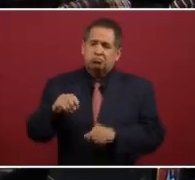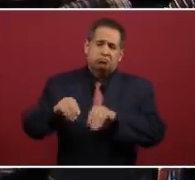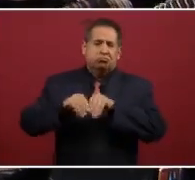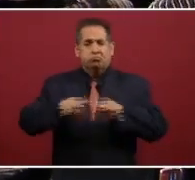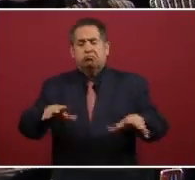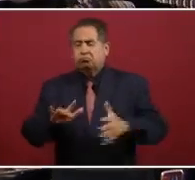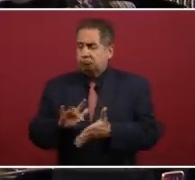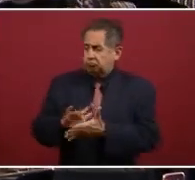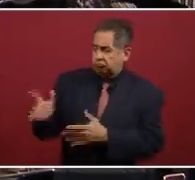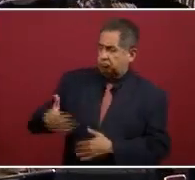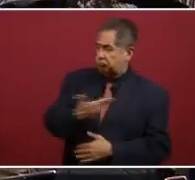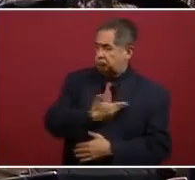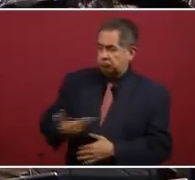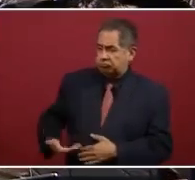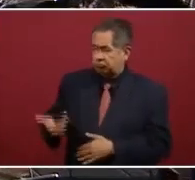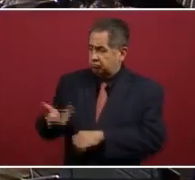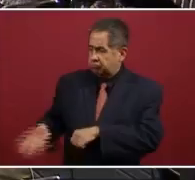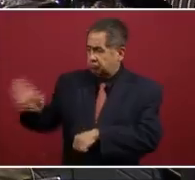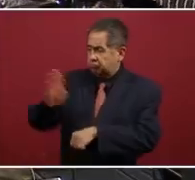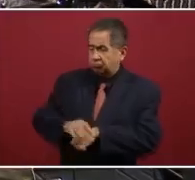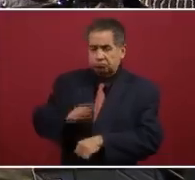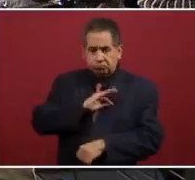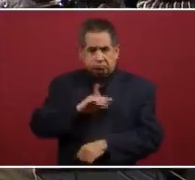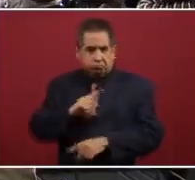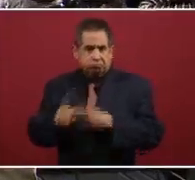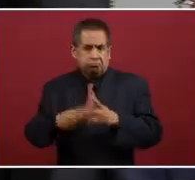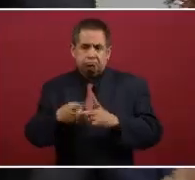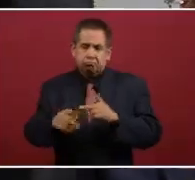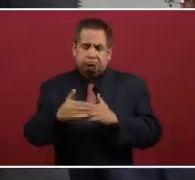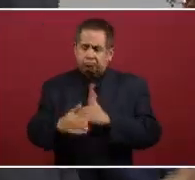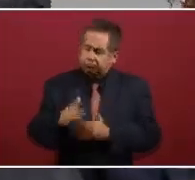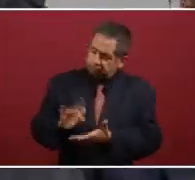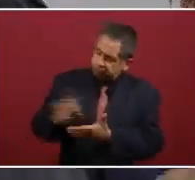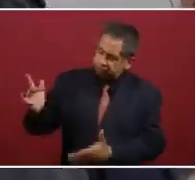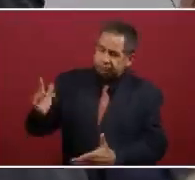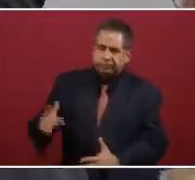agradezco al presidente por permitirlo. Gracias.